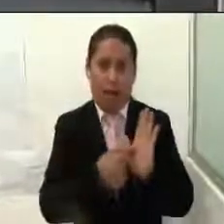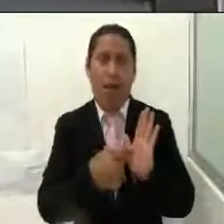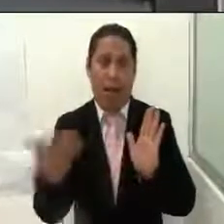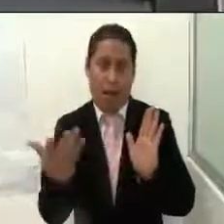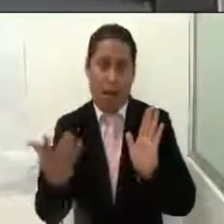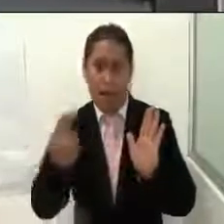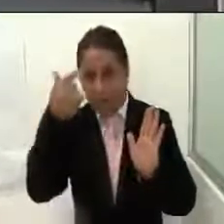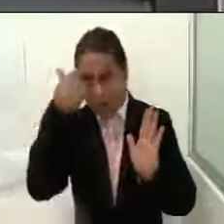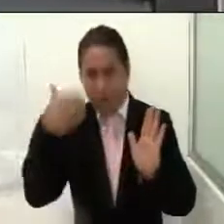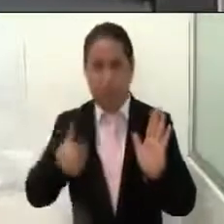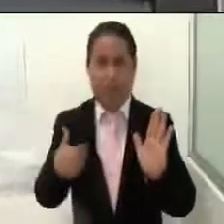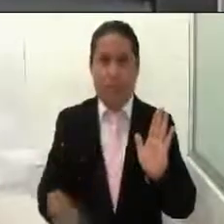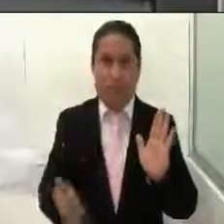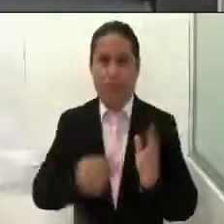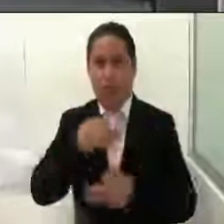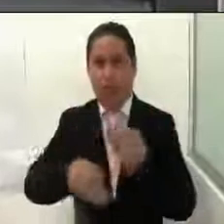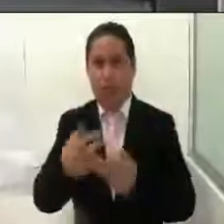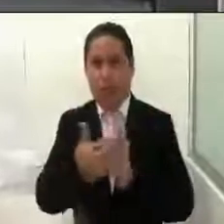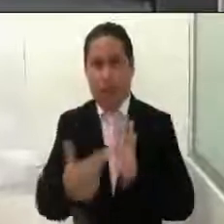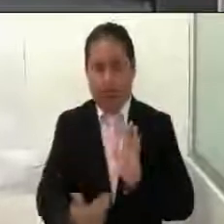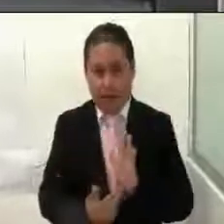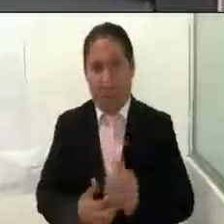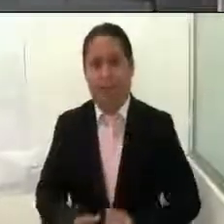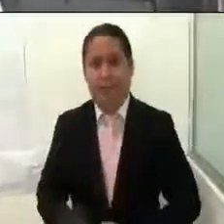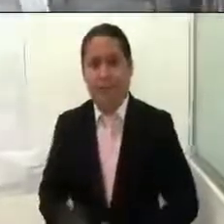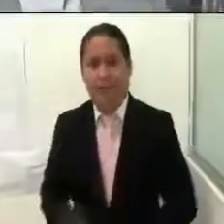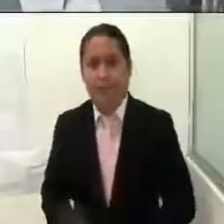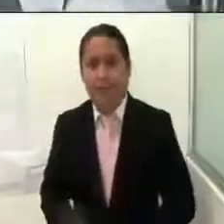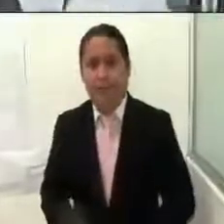y las leyes reglamentarias es cuánto diputados